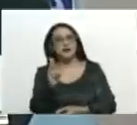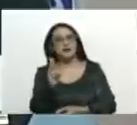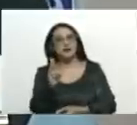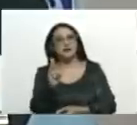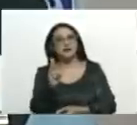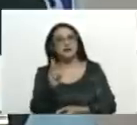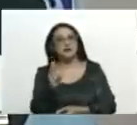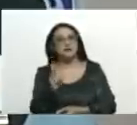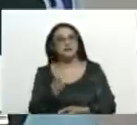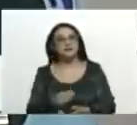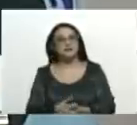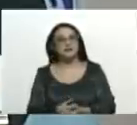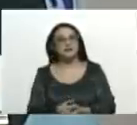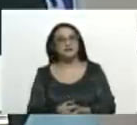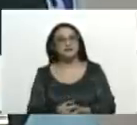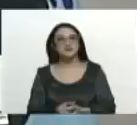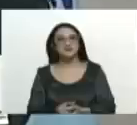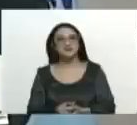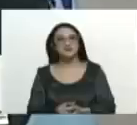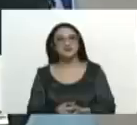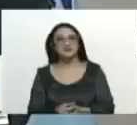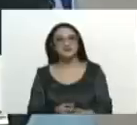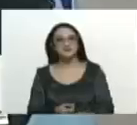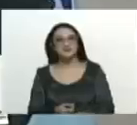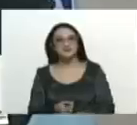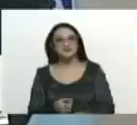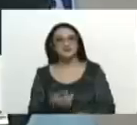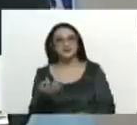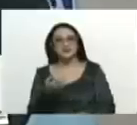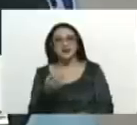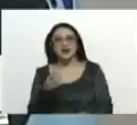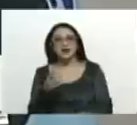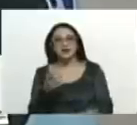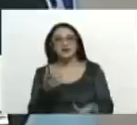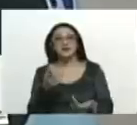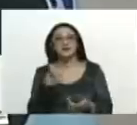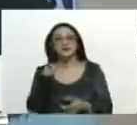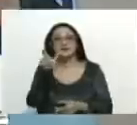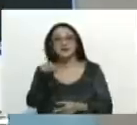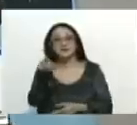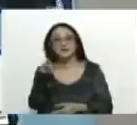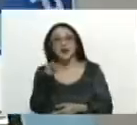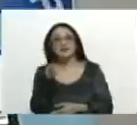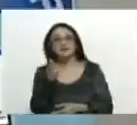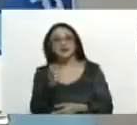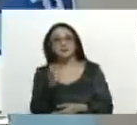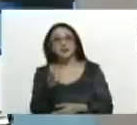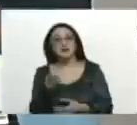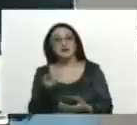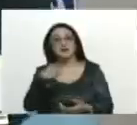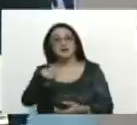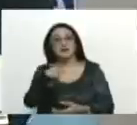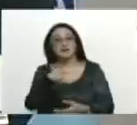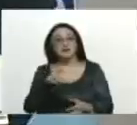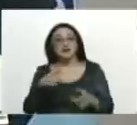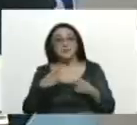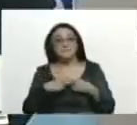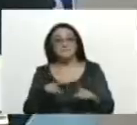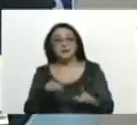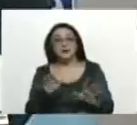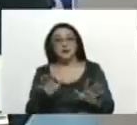les luce ese ese nombre son unos HP pero por ahí